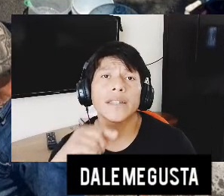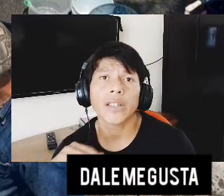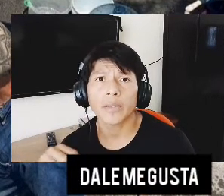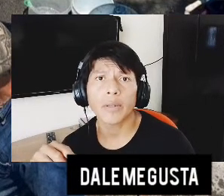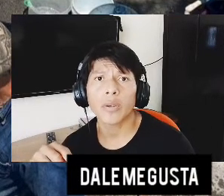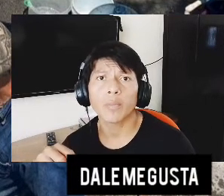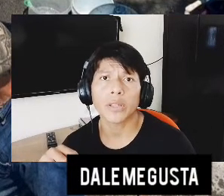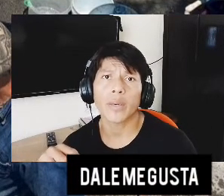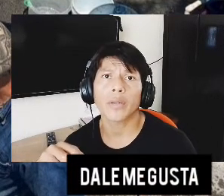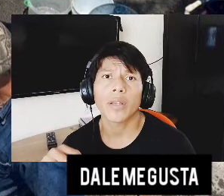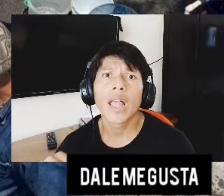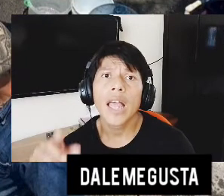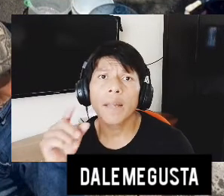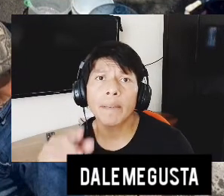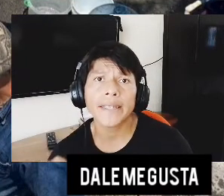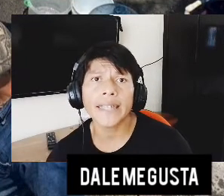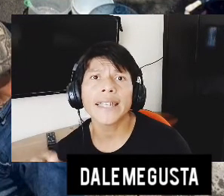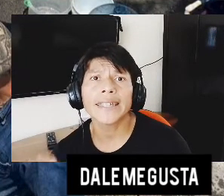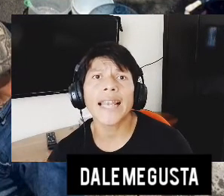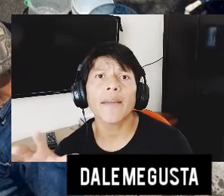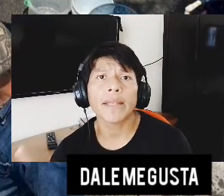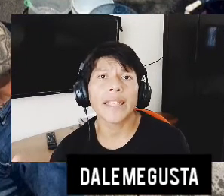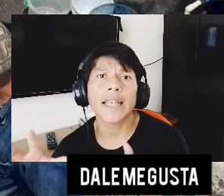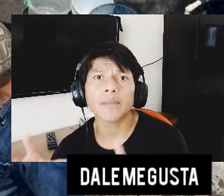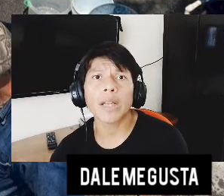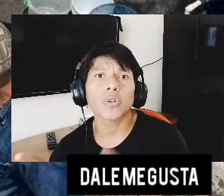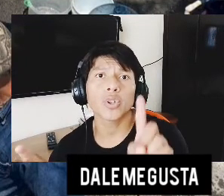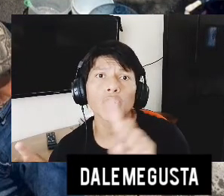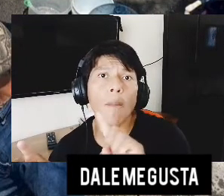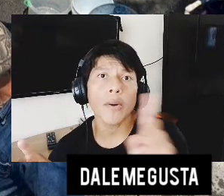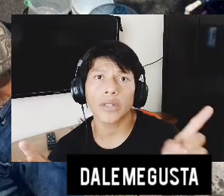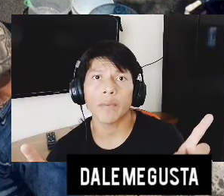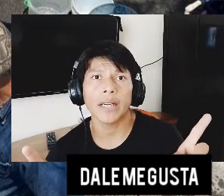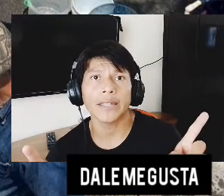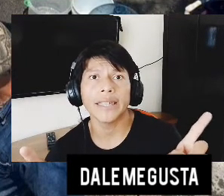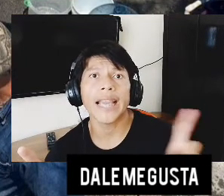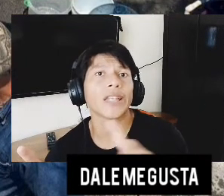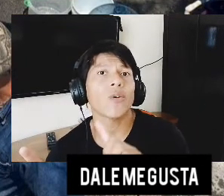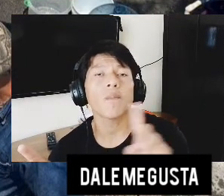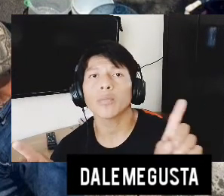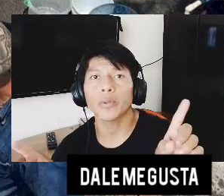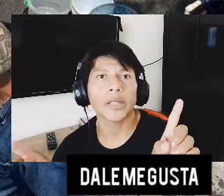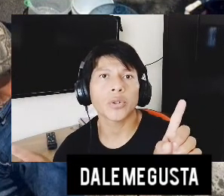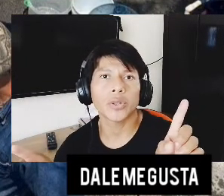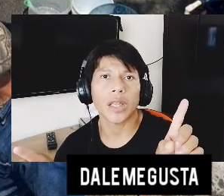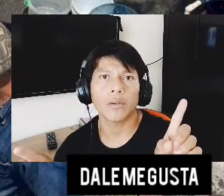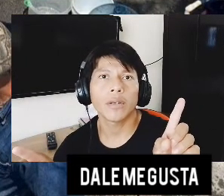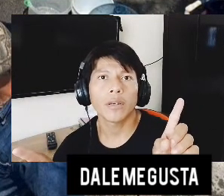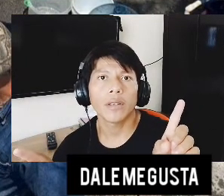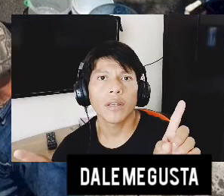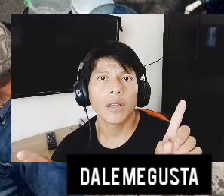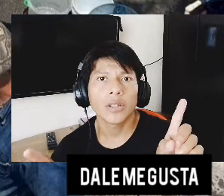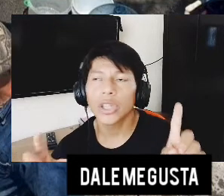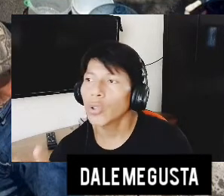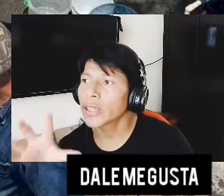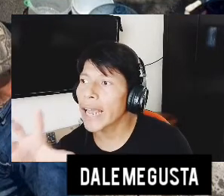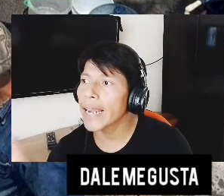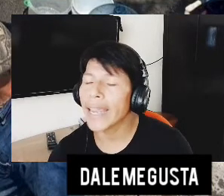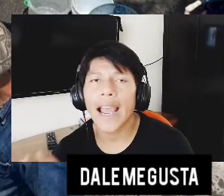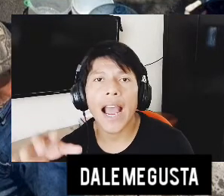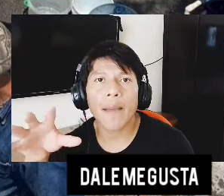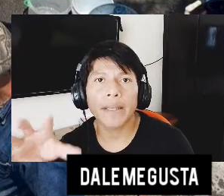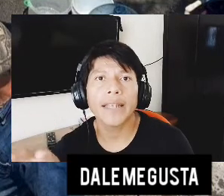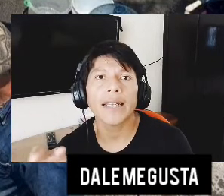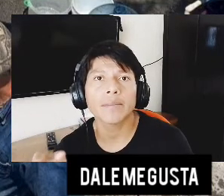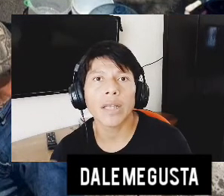El presidente Andrés Manuel López Obrador. El presidente sale a meter las manos no por Samuel García y no por Movimiento Ciudadano, sino